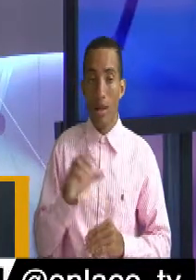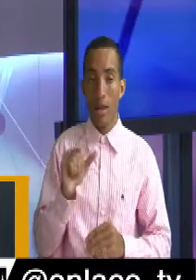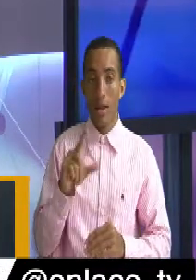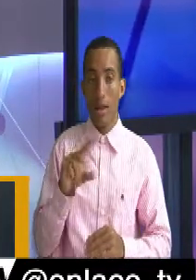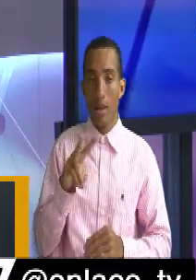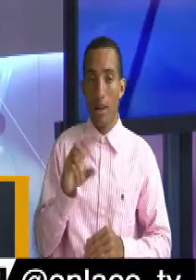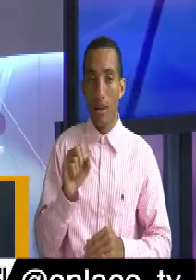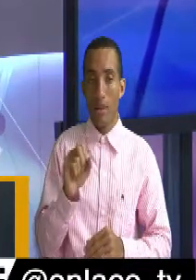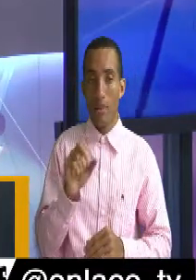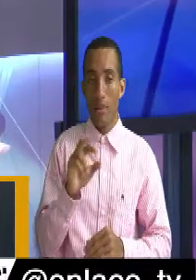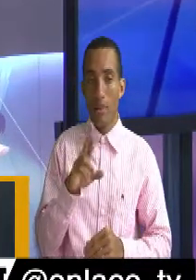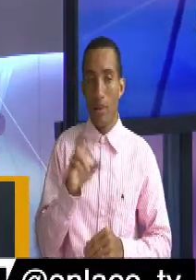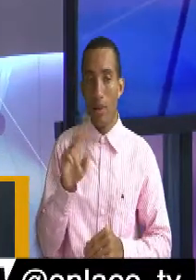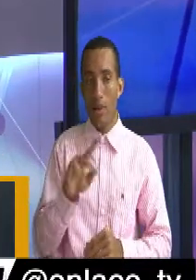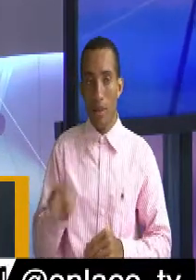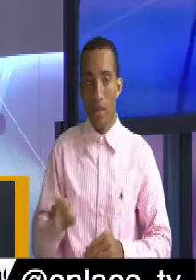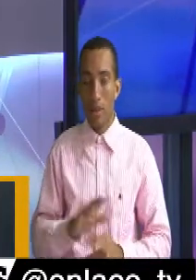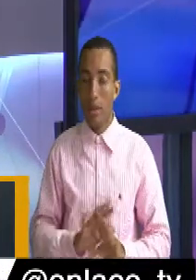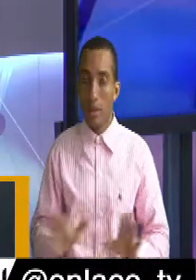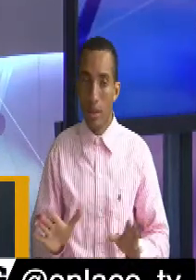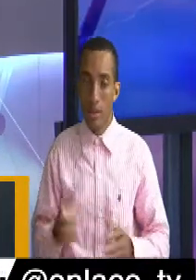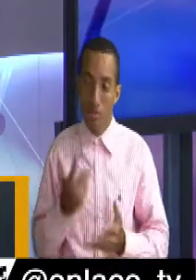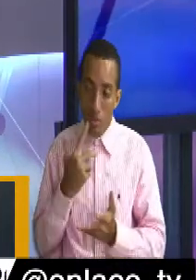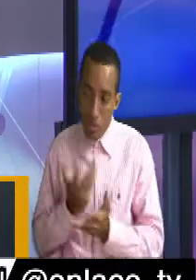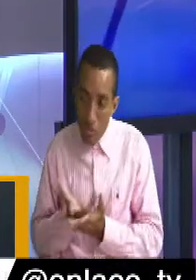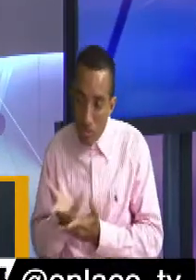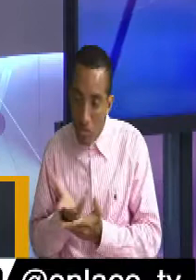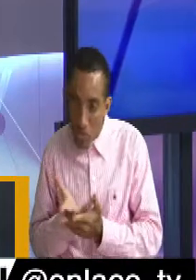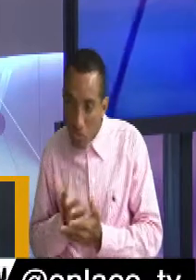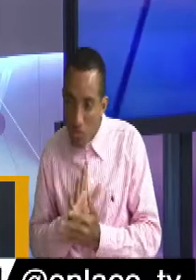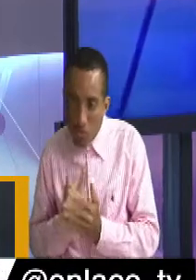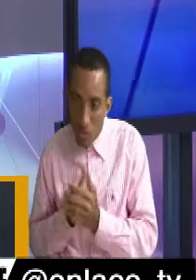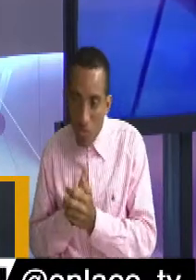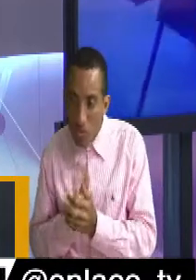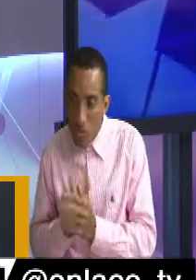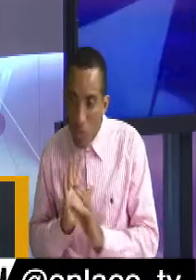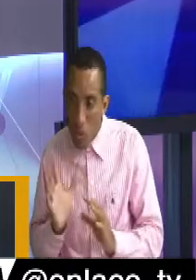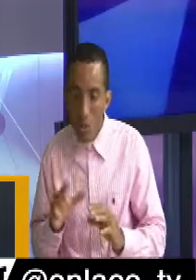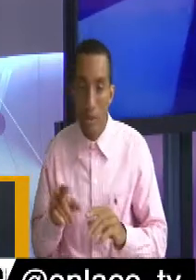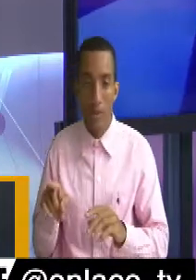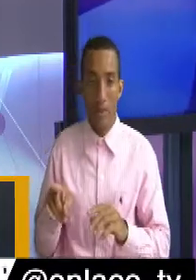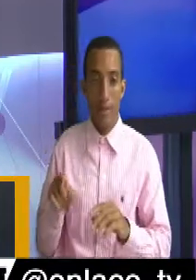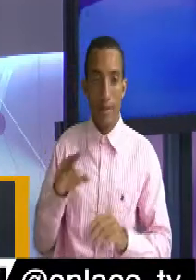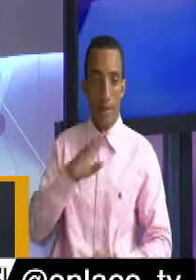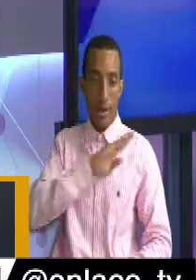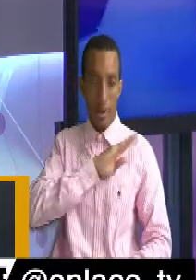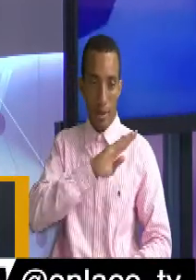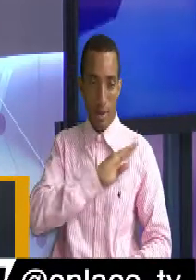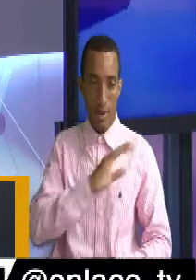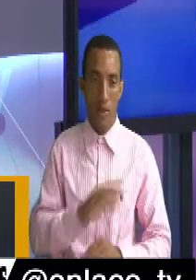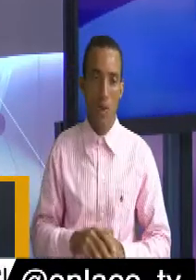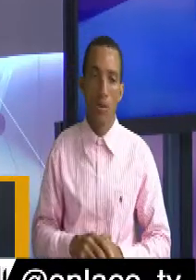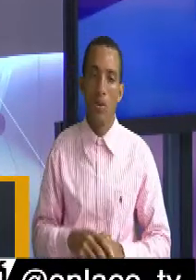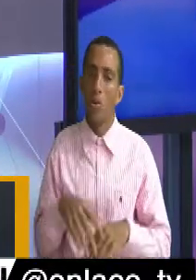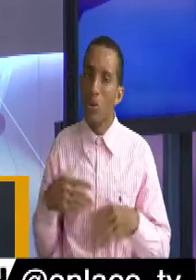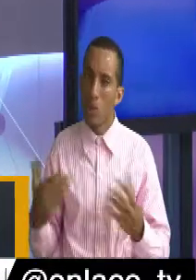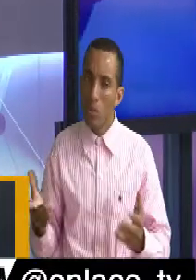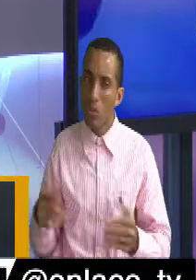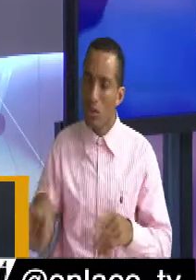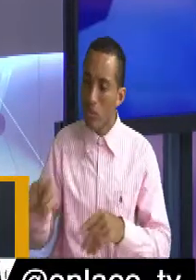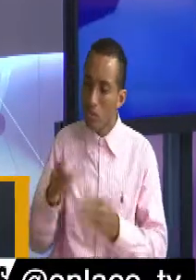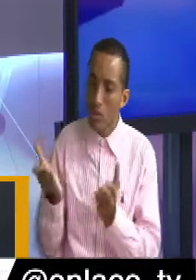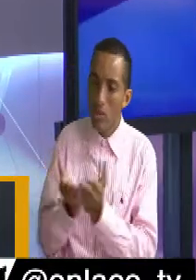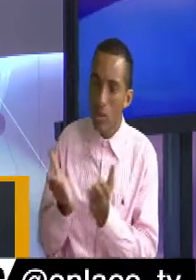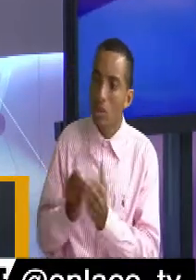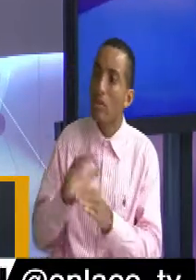del despacho del alcalde y bueno, allá vamos a preguntarle cuál es el objetivo de albergar en este espacio a estos estudiantes que han sido